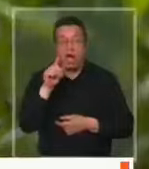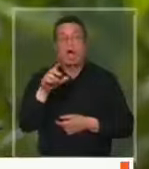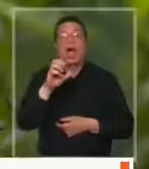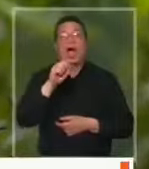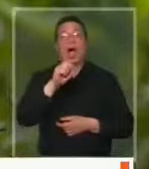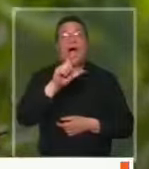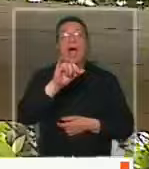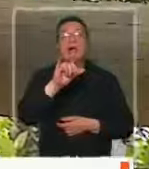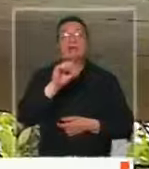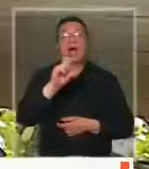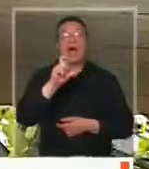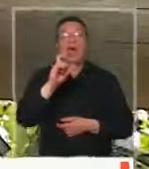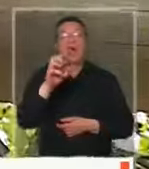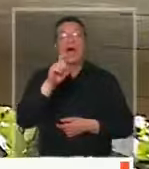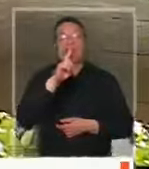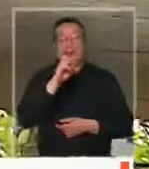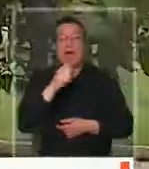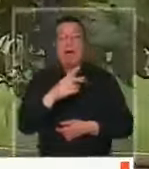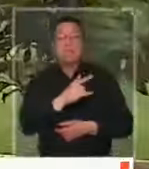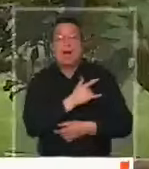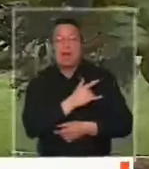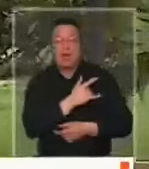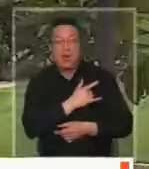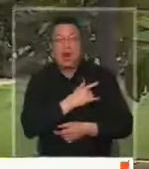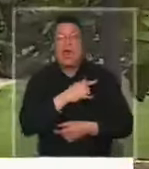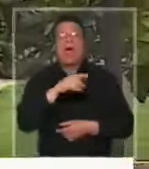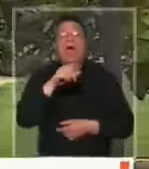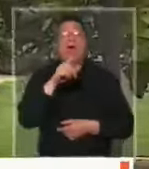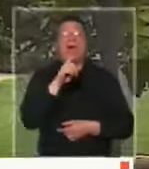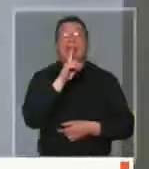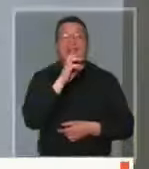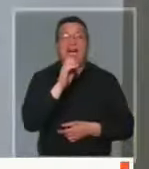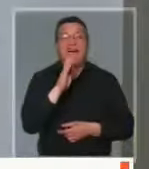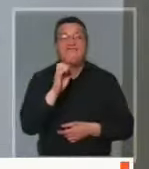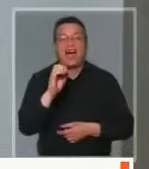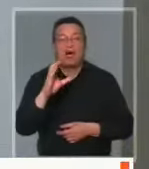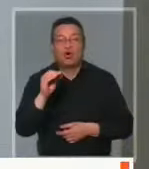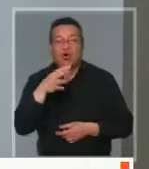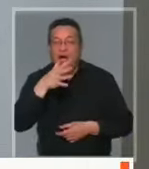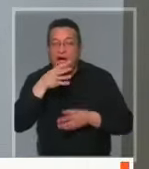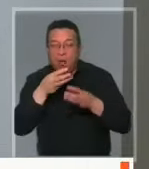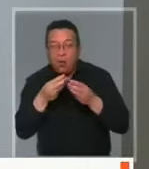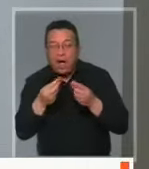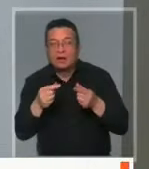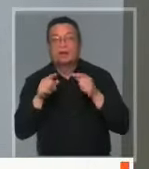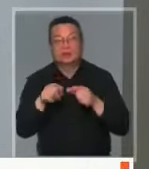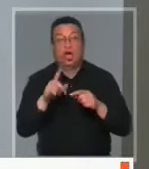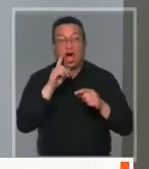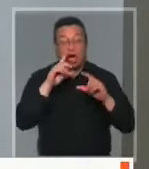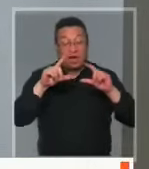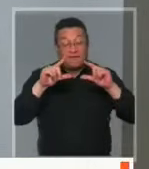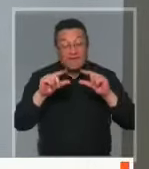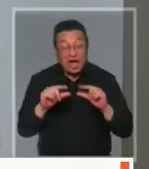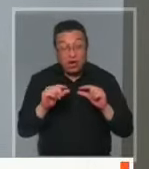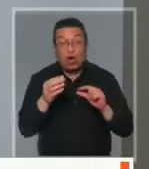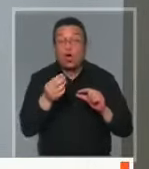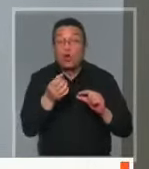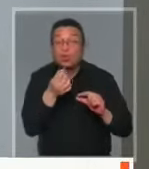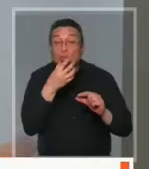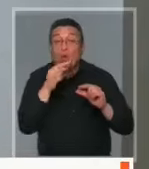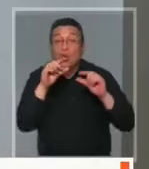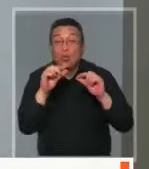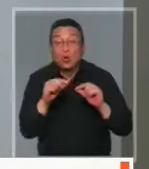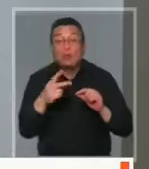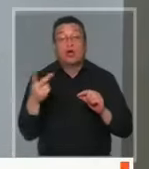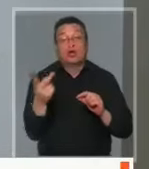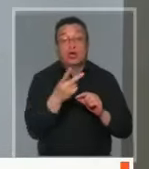ayahuasca, tabaco líquido, marihuana y otras sustancias que aún no se determinan. A concentraciones más bajas, probablemente ambas,